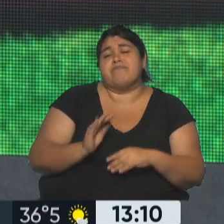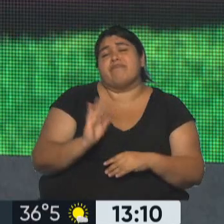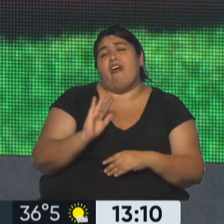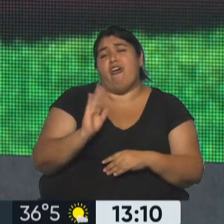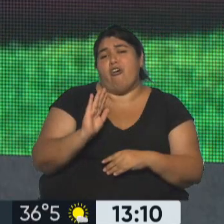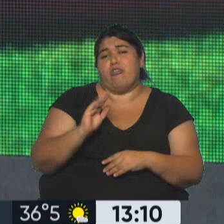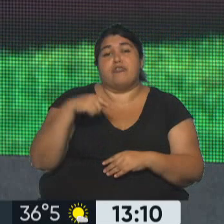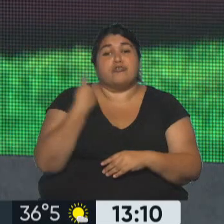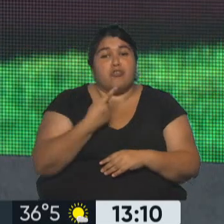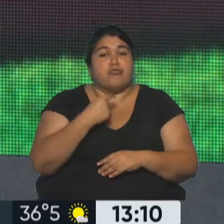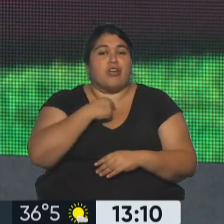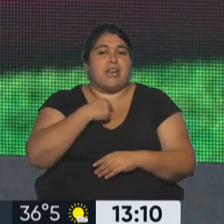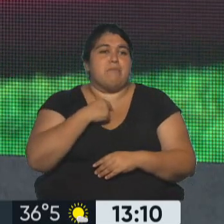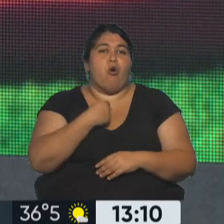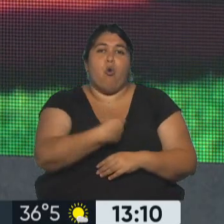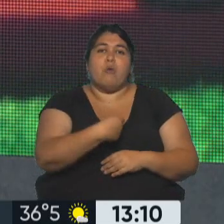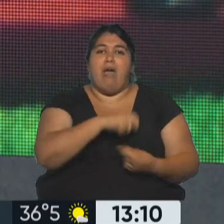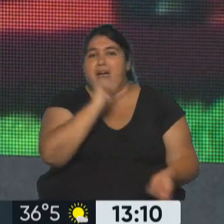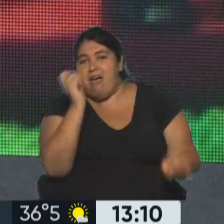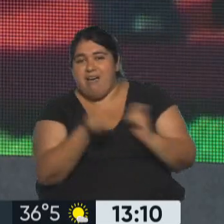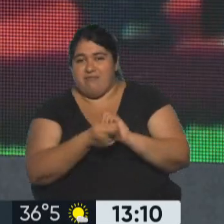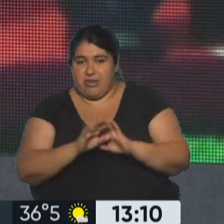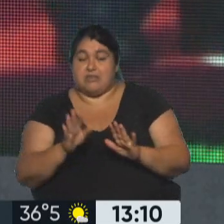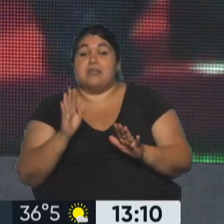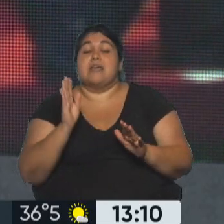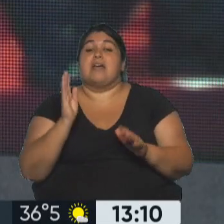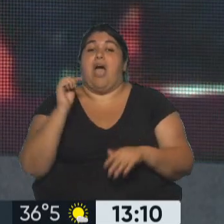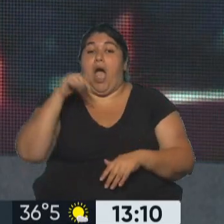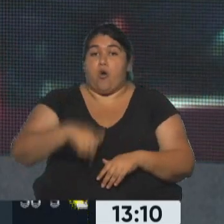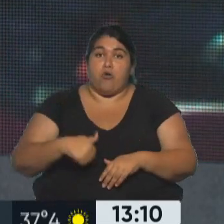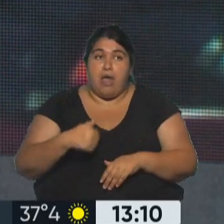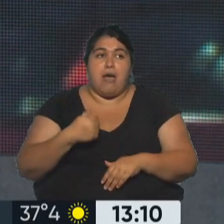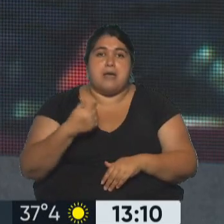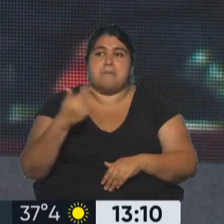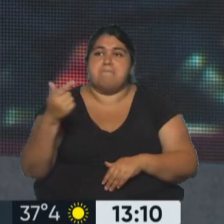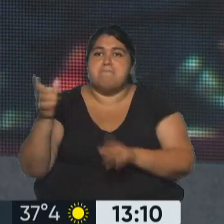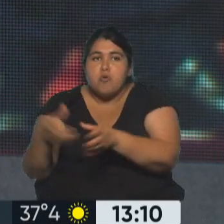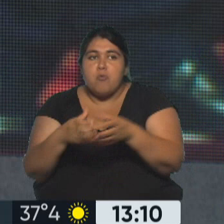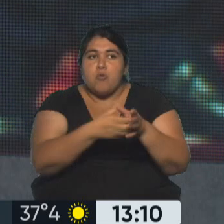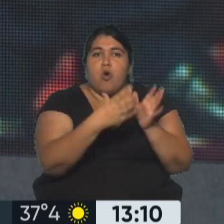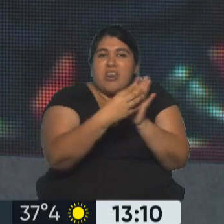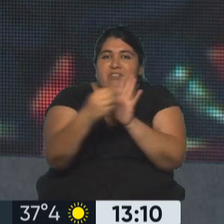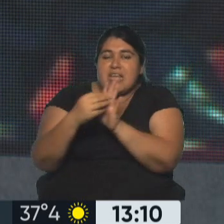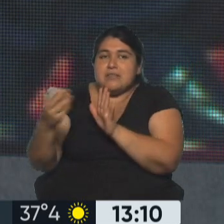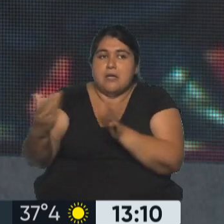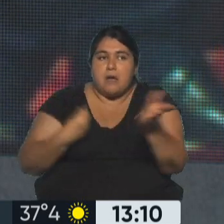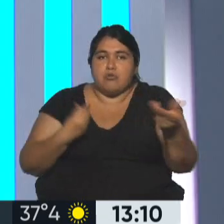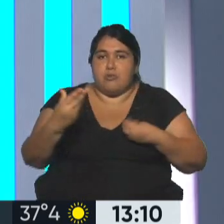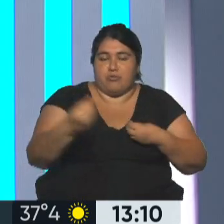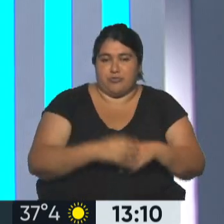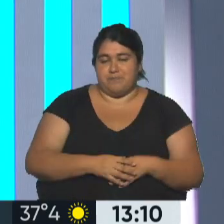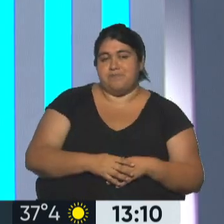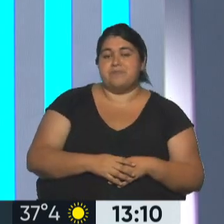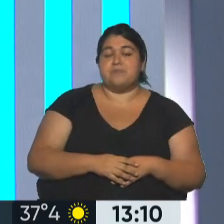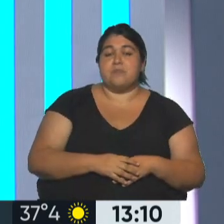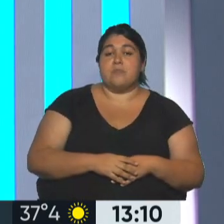venimos a jubilar a la vieja política. Entre ellos estaba la desconcertación. Sí. Ahora acude a sus cuadros, acude a sus referentes y a sus políticas. Leticia. Sí, puede